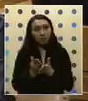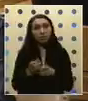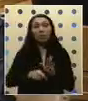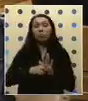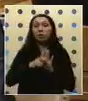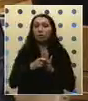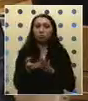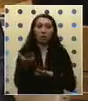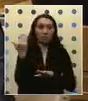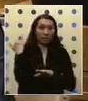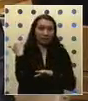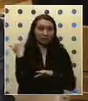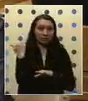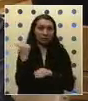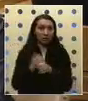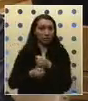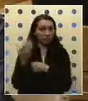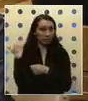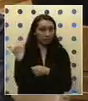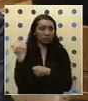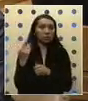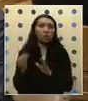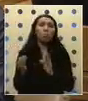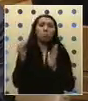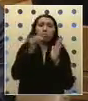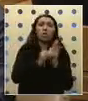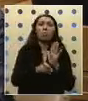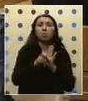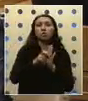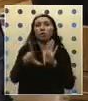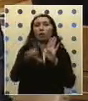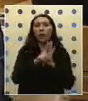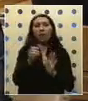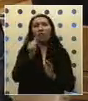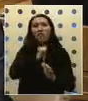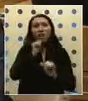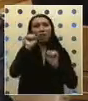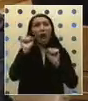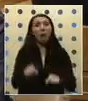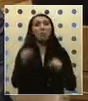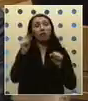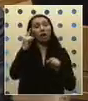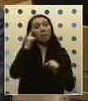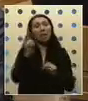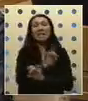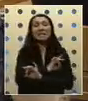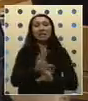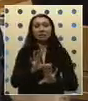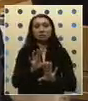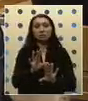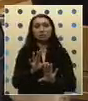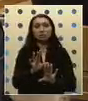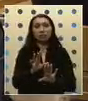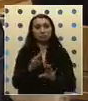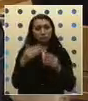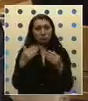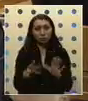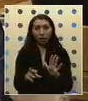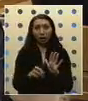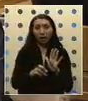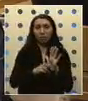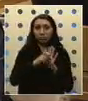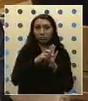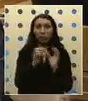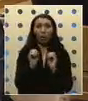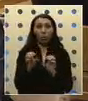presupuesto pasado, que es poner proyectos de ley que no están ni aprobados como si fuesen parte del presupuesto de educación.